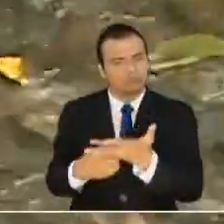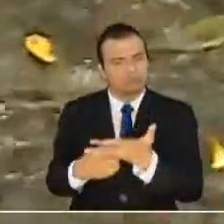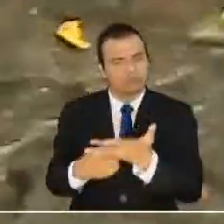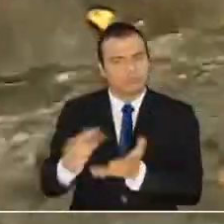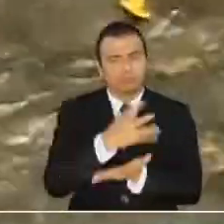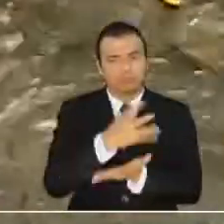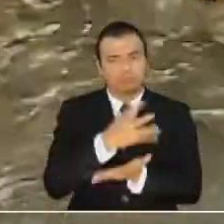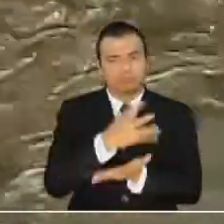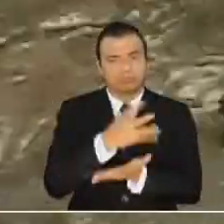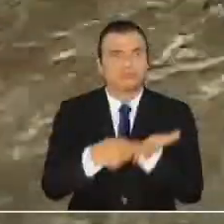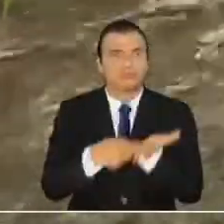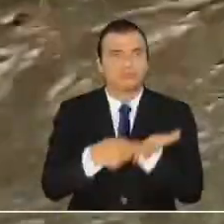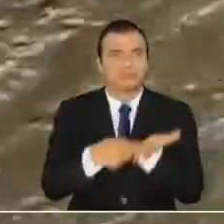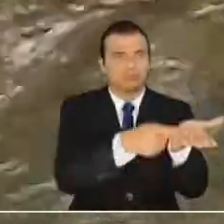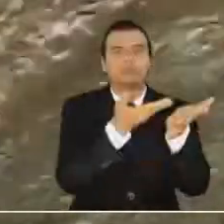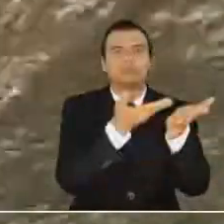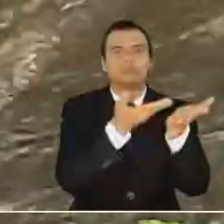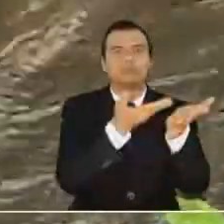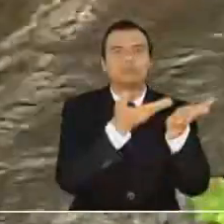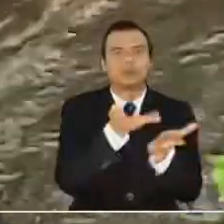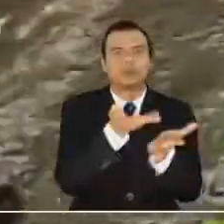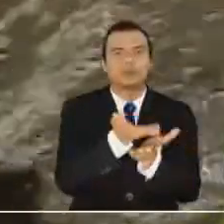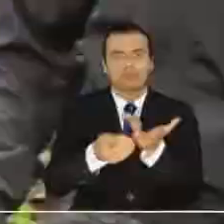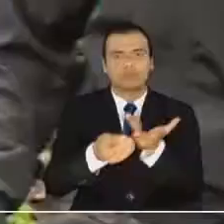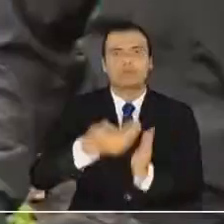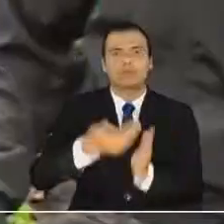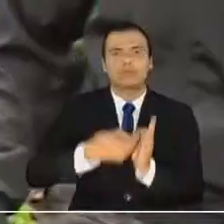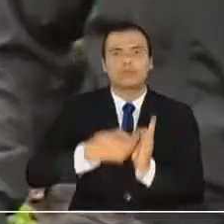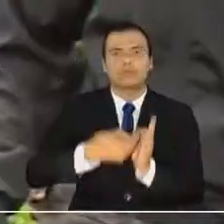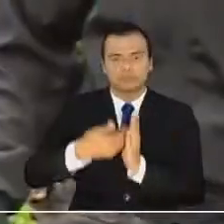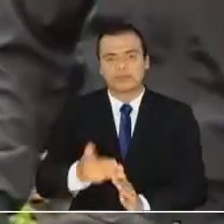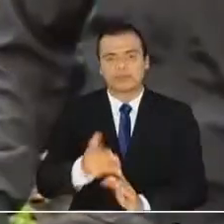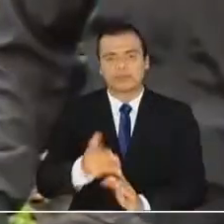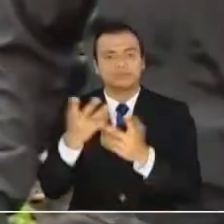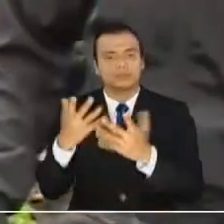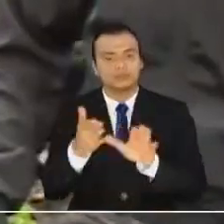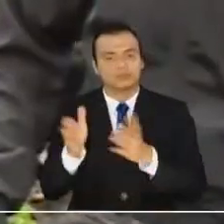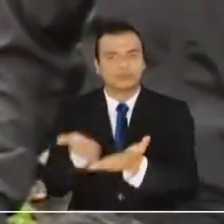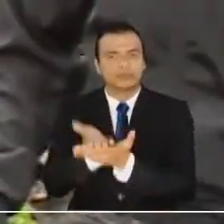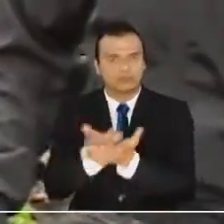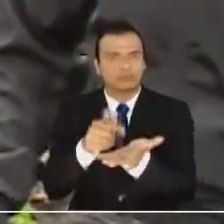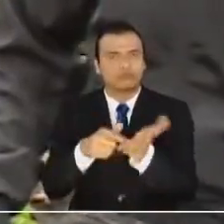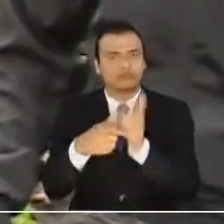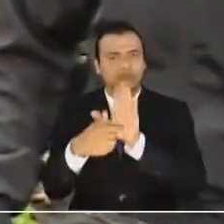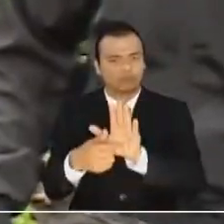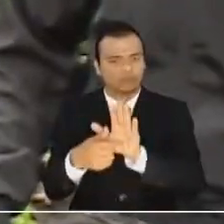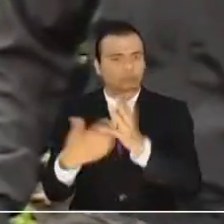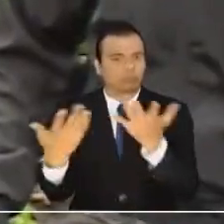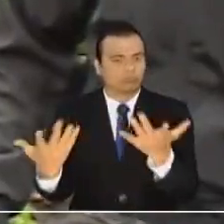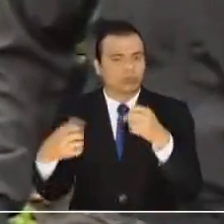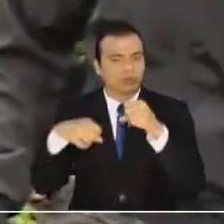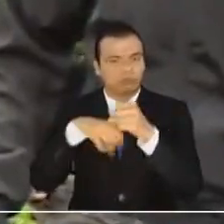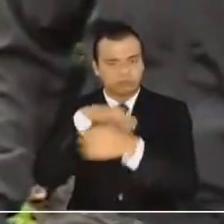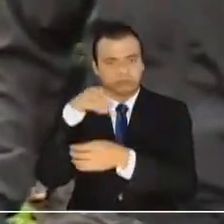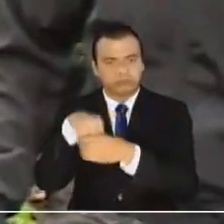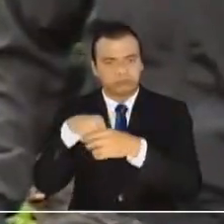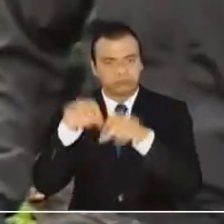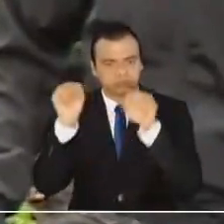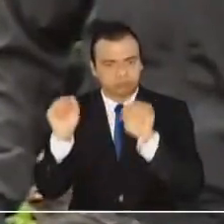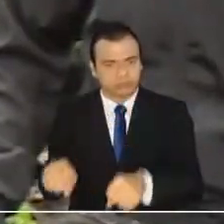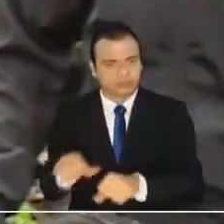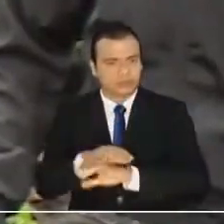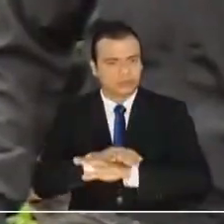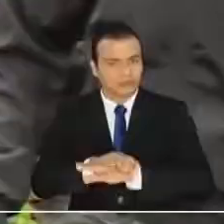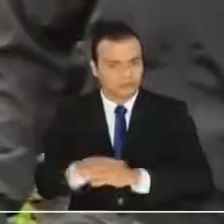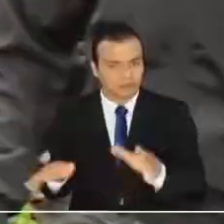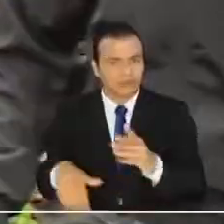el ajuste de los planes que vamos a presentar a las entidades para poder solicitar esos permisos y que vayamos avanzando en el, de buena manera para el